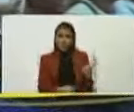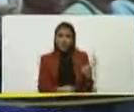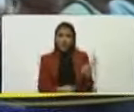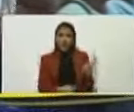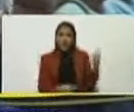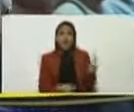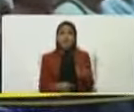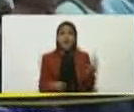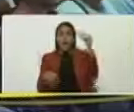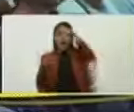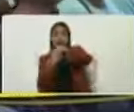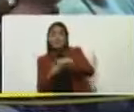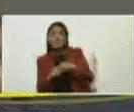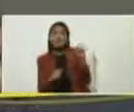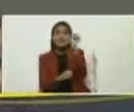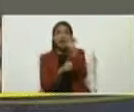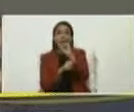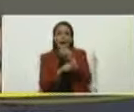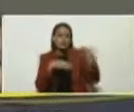metió en el carro y se encerró.